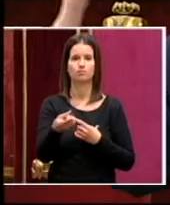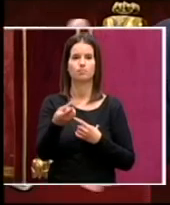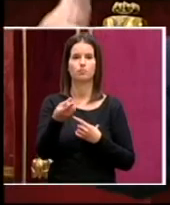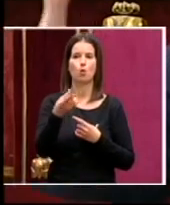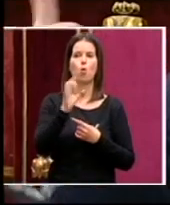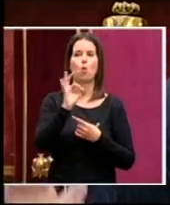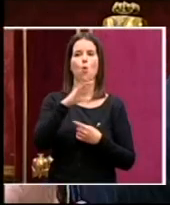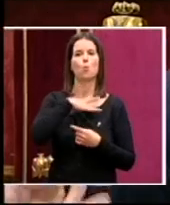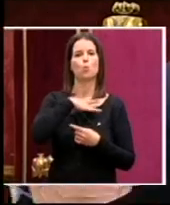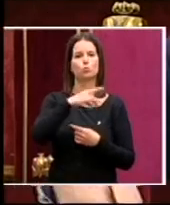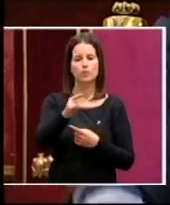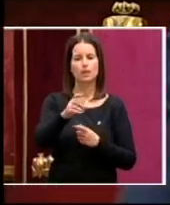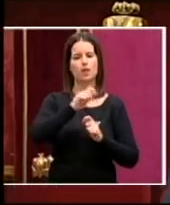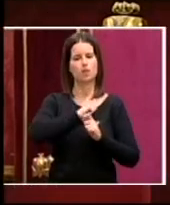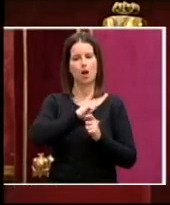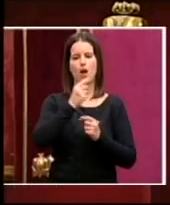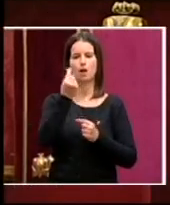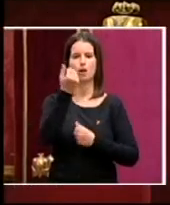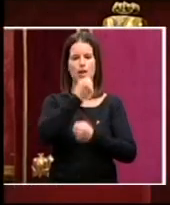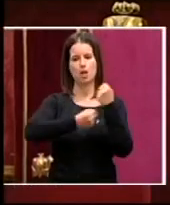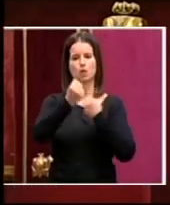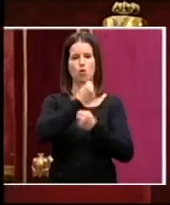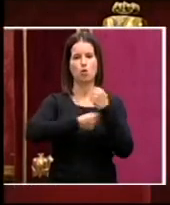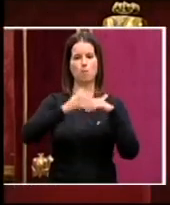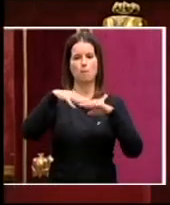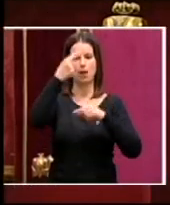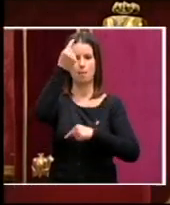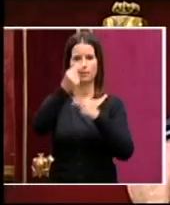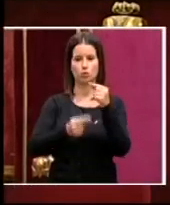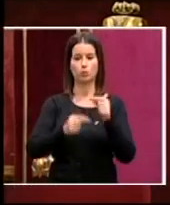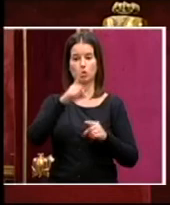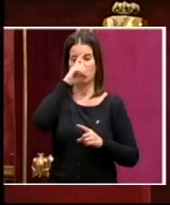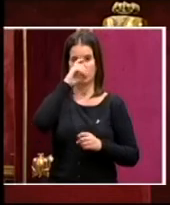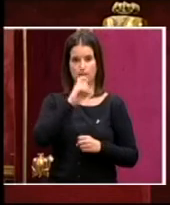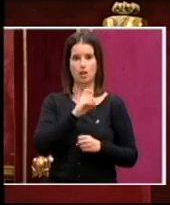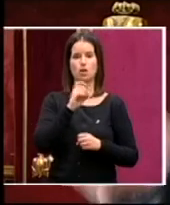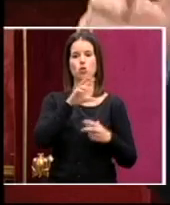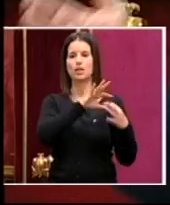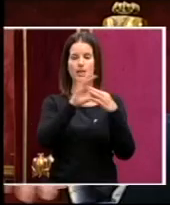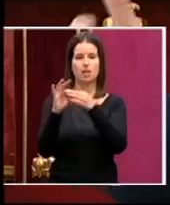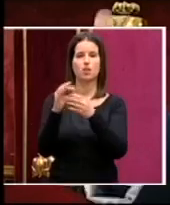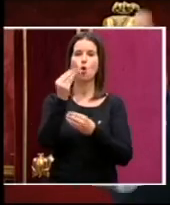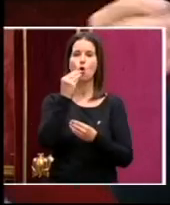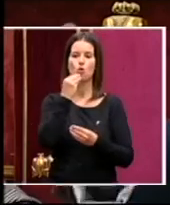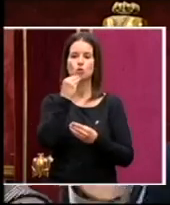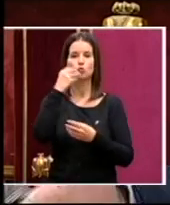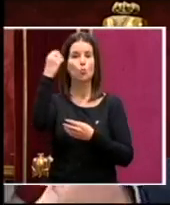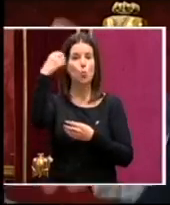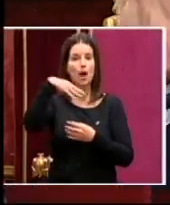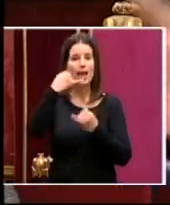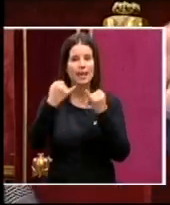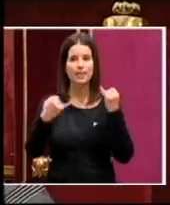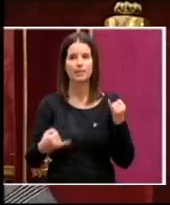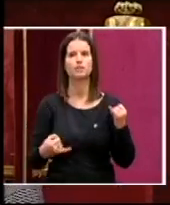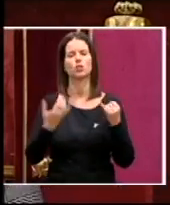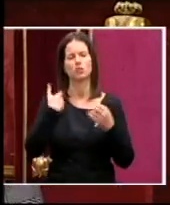se generen unas economías en el presupuesto de este año con respecto al consumo eléctrico, como se ha generado de forma reiterada